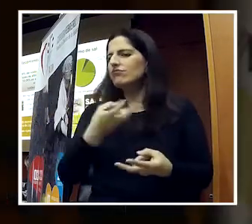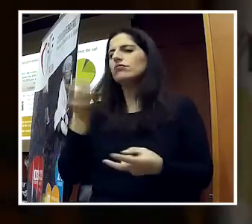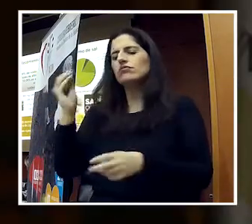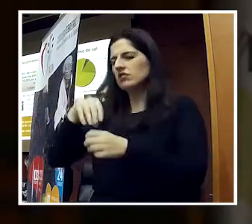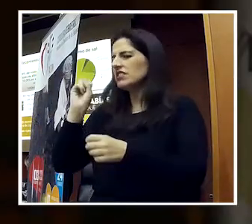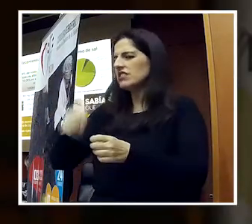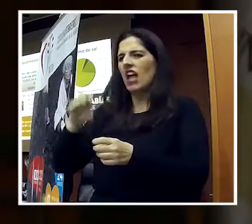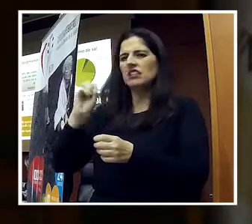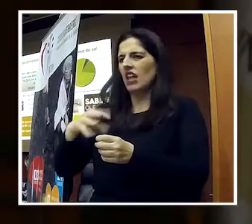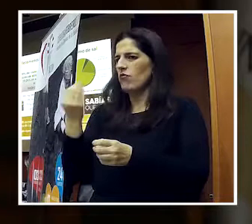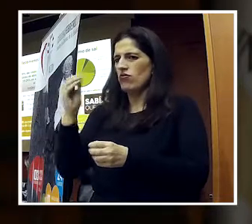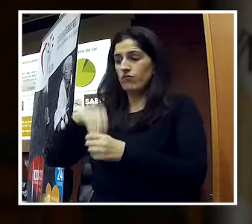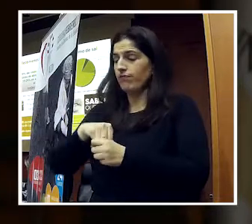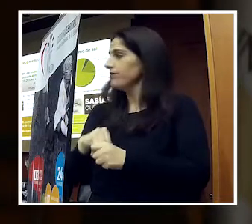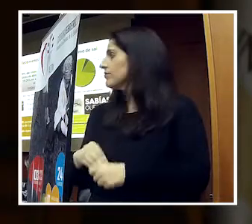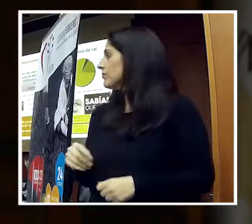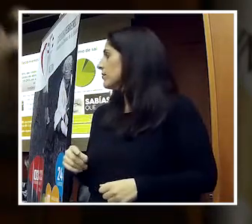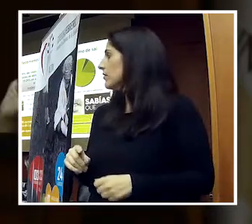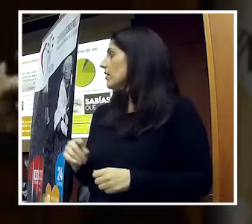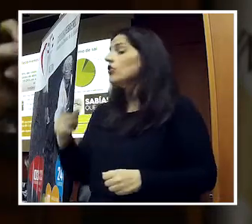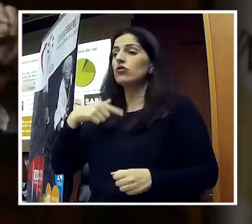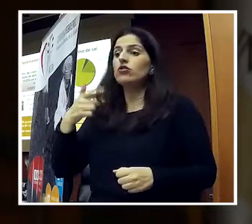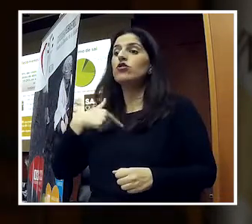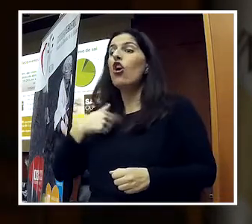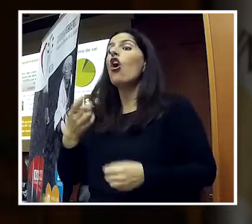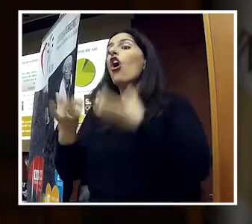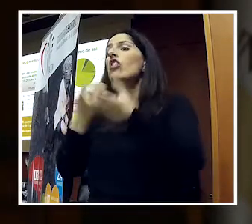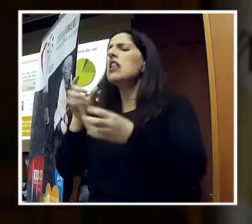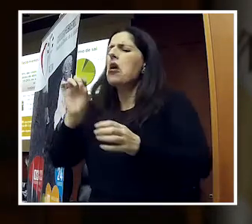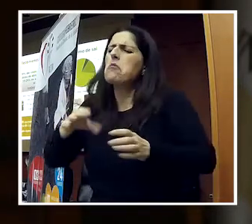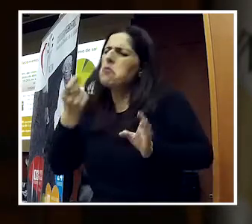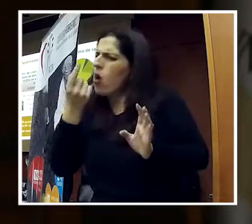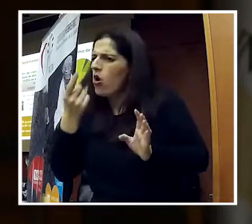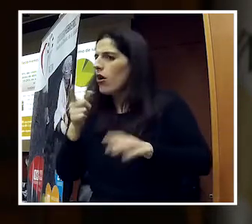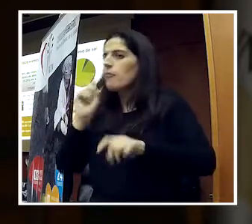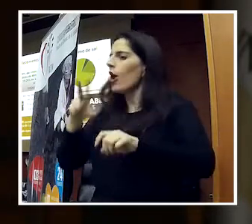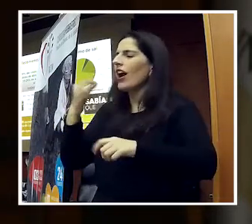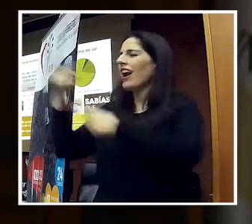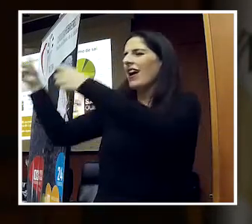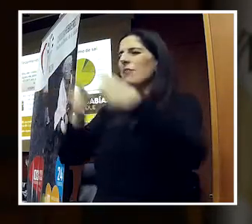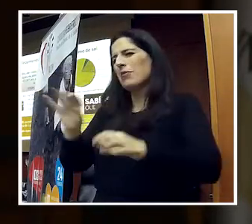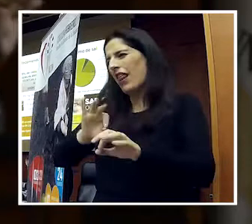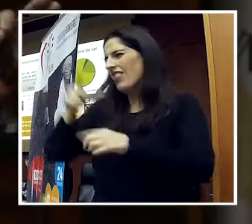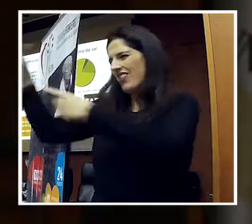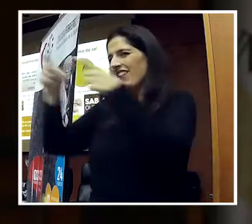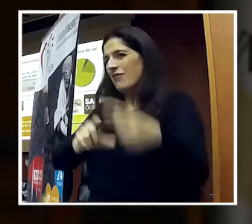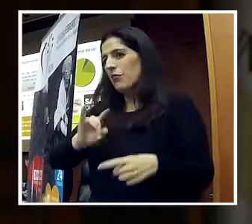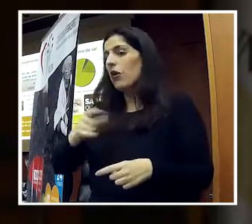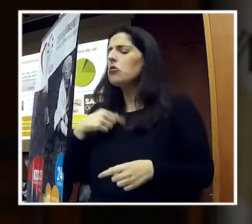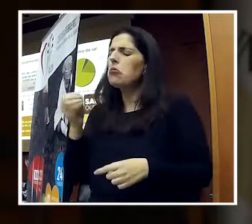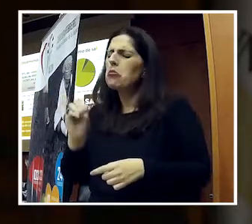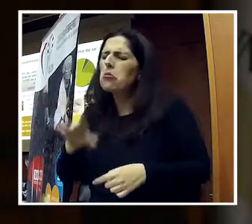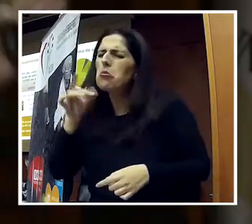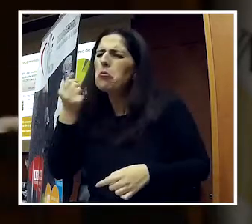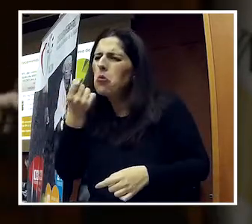etcétera. Solamente un 10 o un 15% es la que le añadimos al cocinar. Entonces, bueno, permitamos a lo mejor un poquito de sal mientras cocinamos,